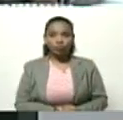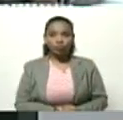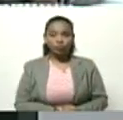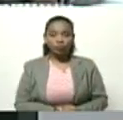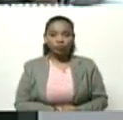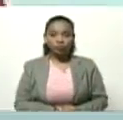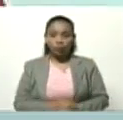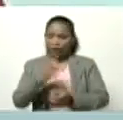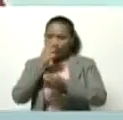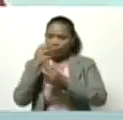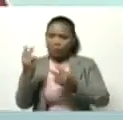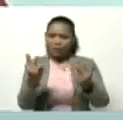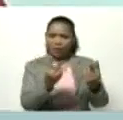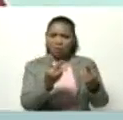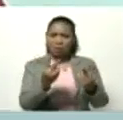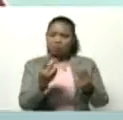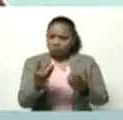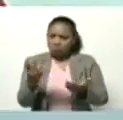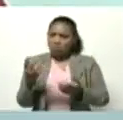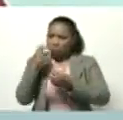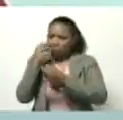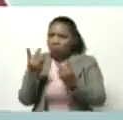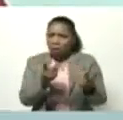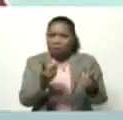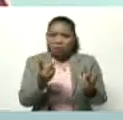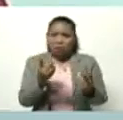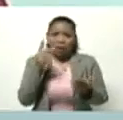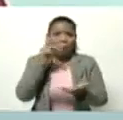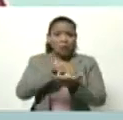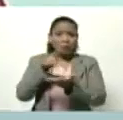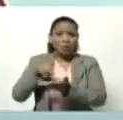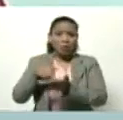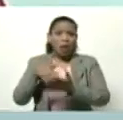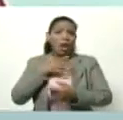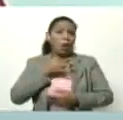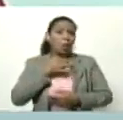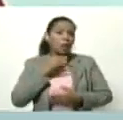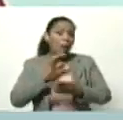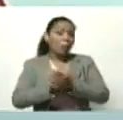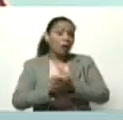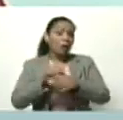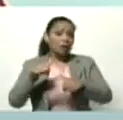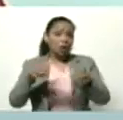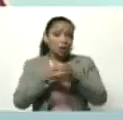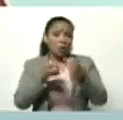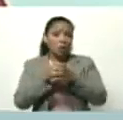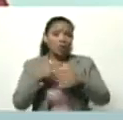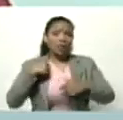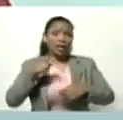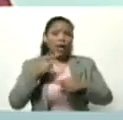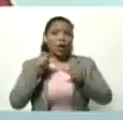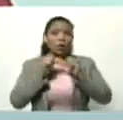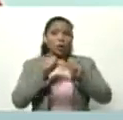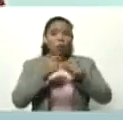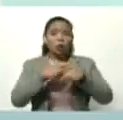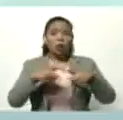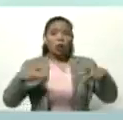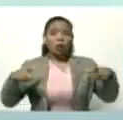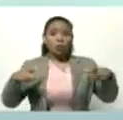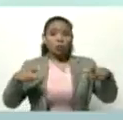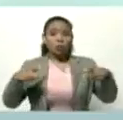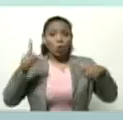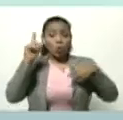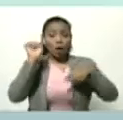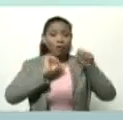Les invitemos a los que vengan, démosle la bienvenida. Es militantes, simpatizantes y amigos. Este partido tiene que seguir creciendo con una